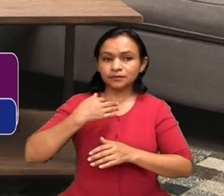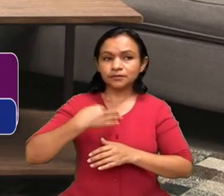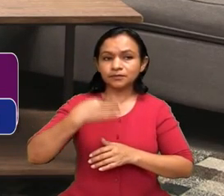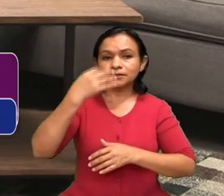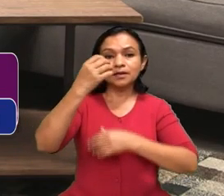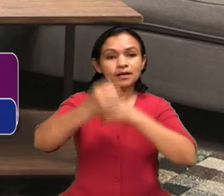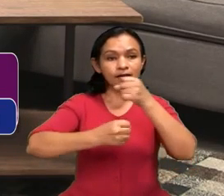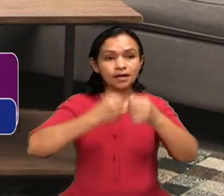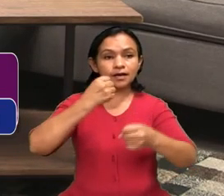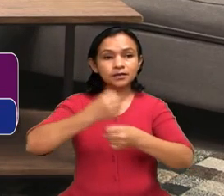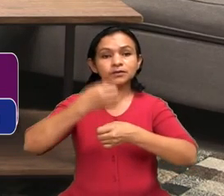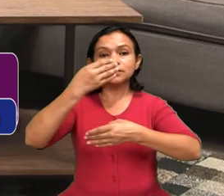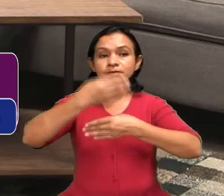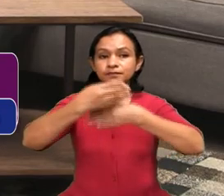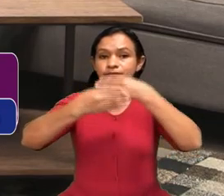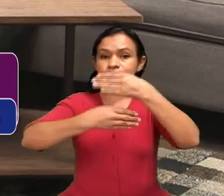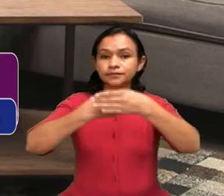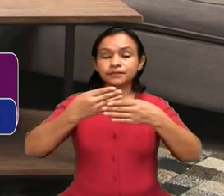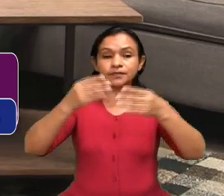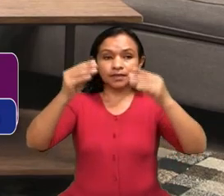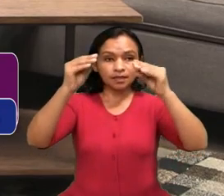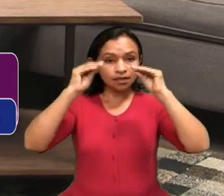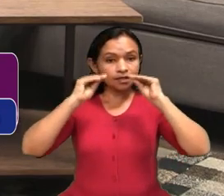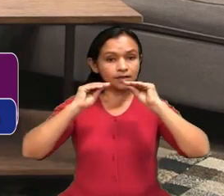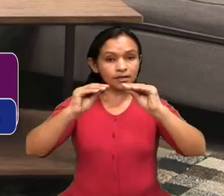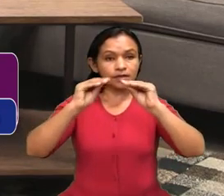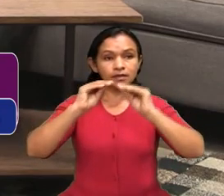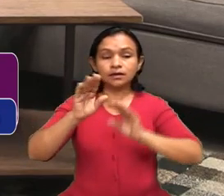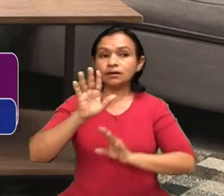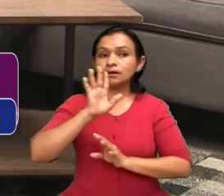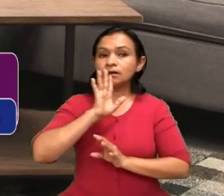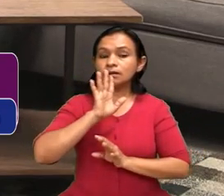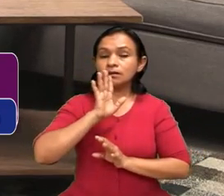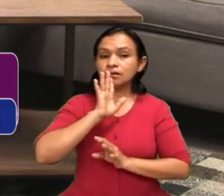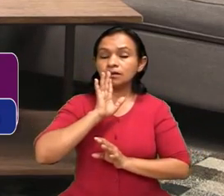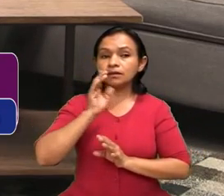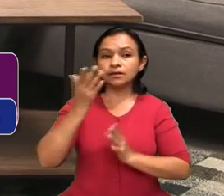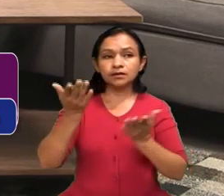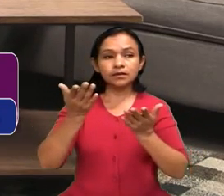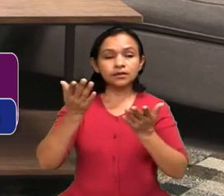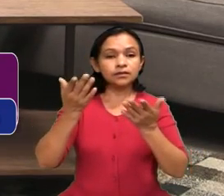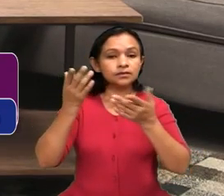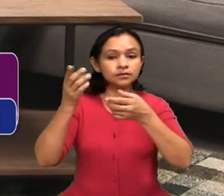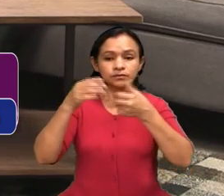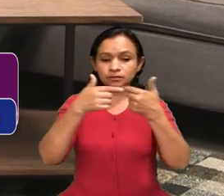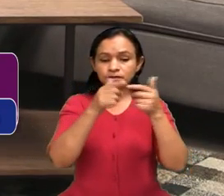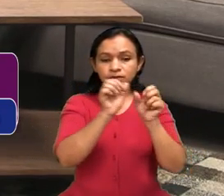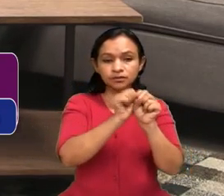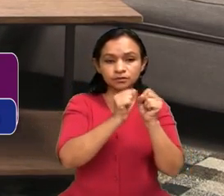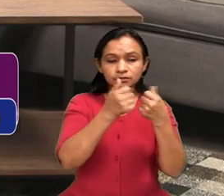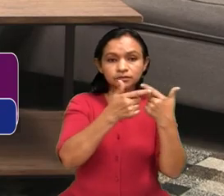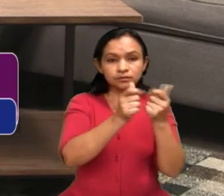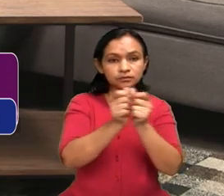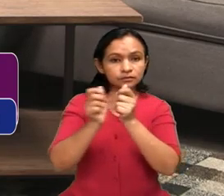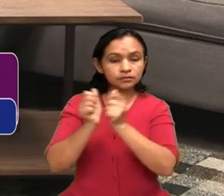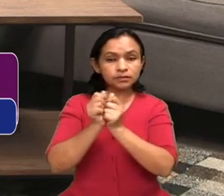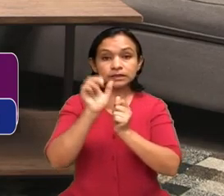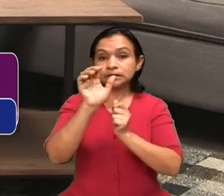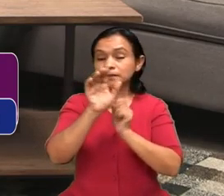años. Pero en educación ya hablamos, a nivel de las cooperativas, ya te dije, tenemos más de